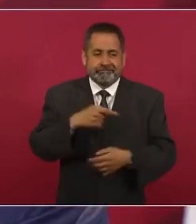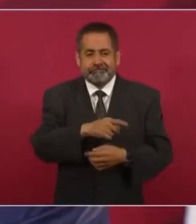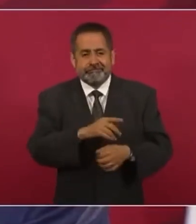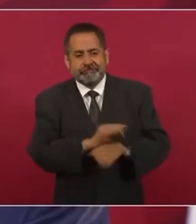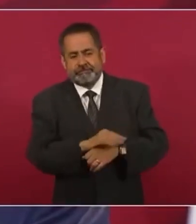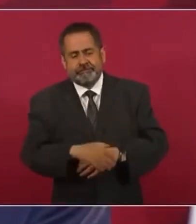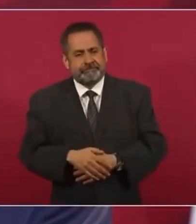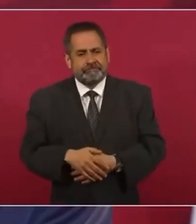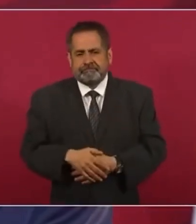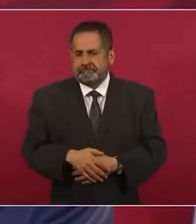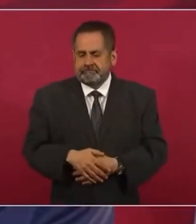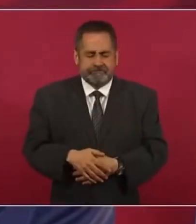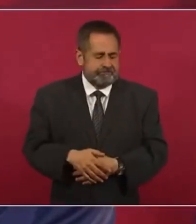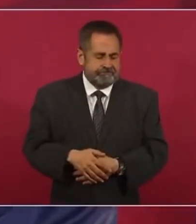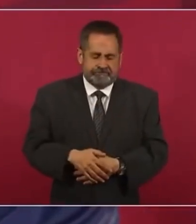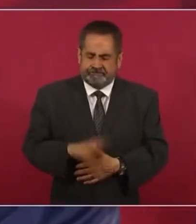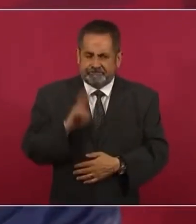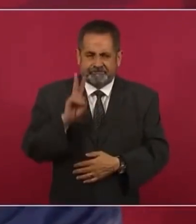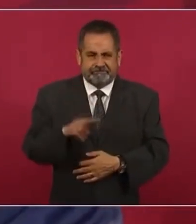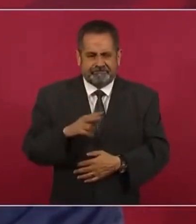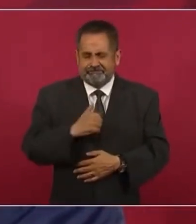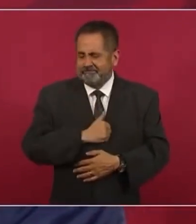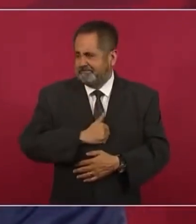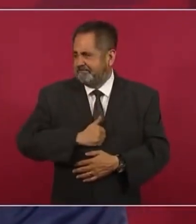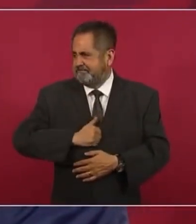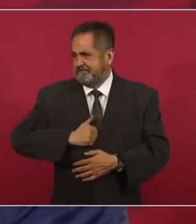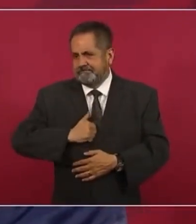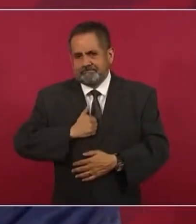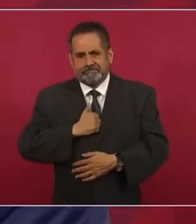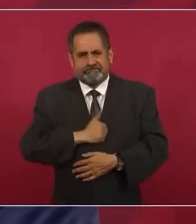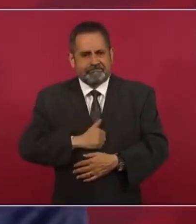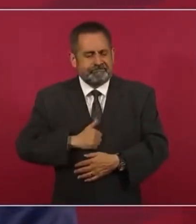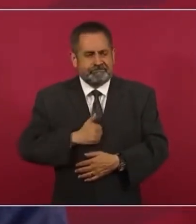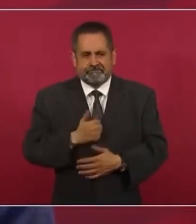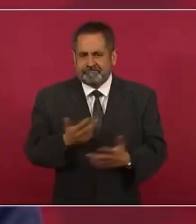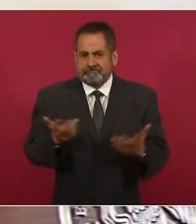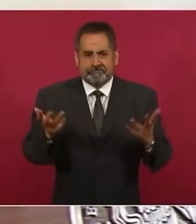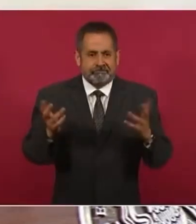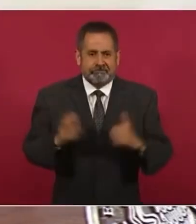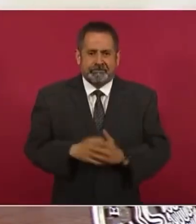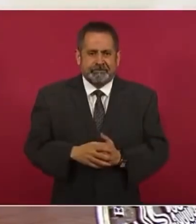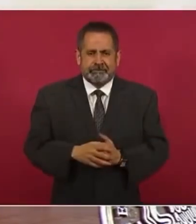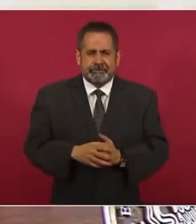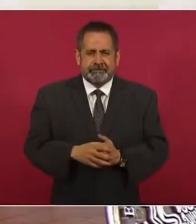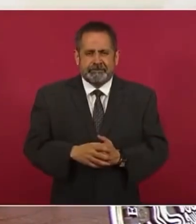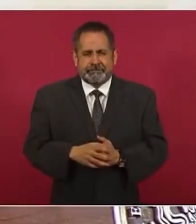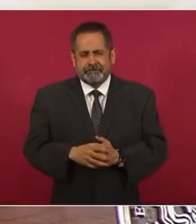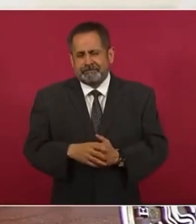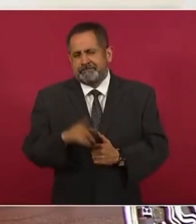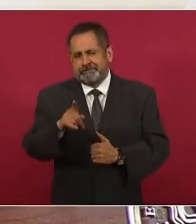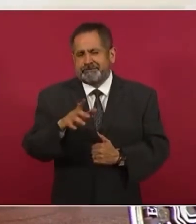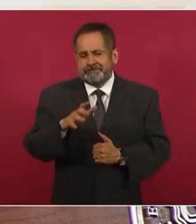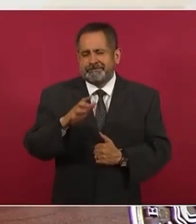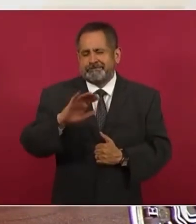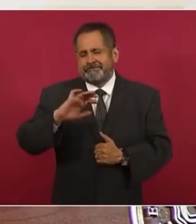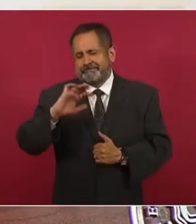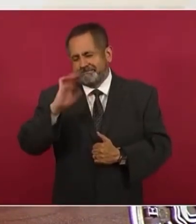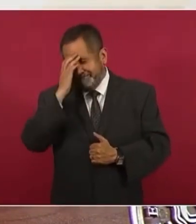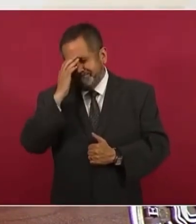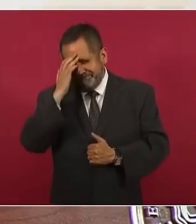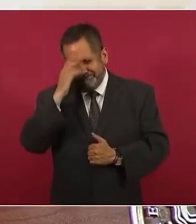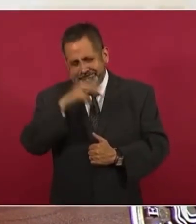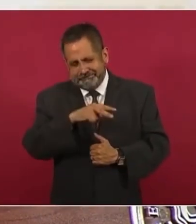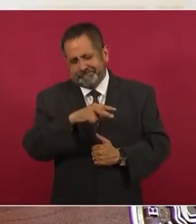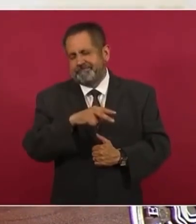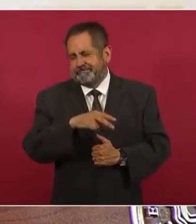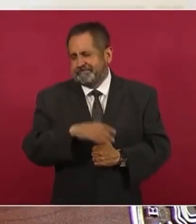Muy lamentable lo que sucedió, aunque tampoco es extraño.